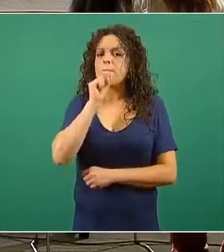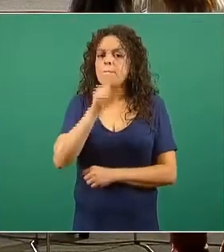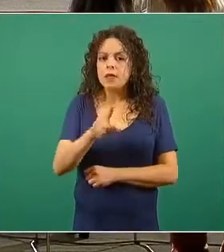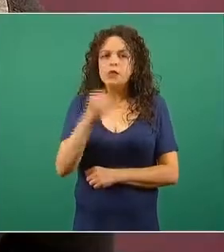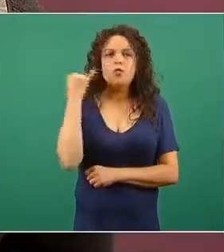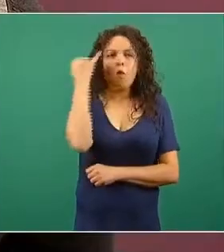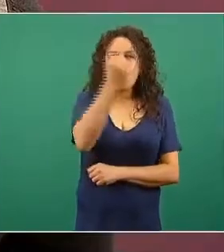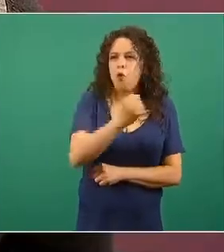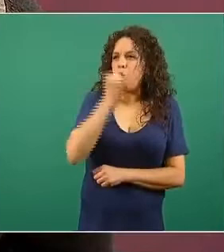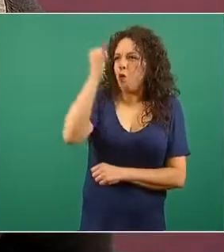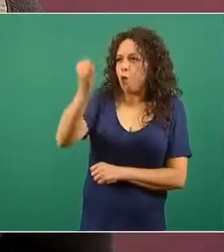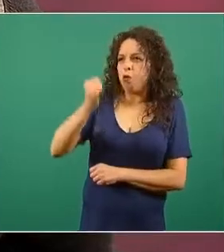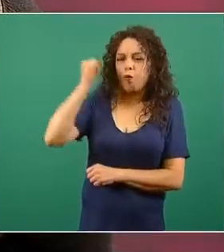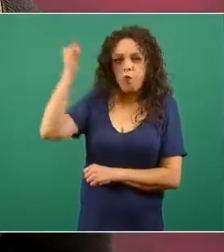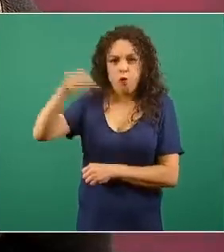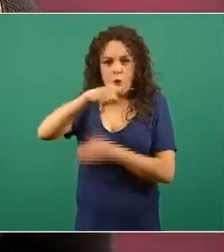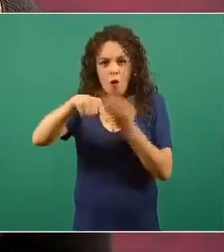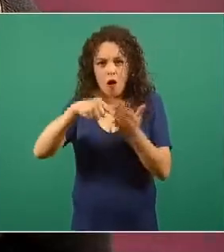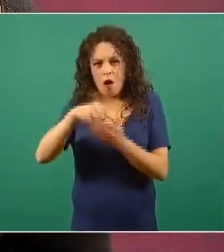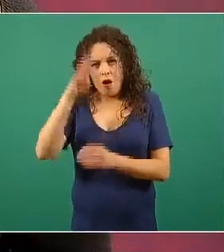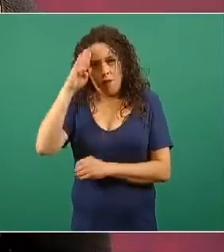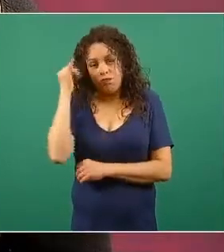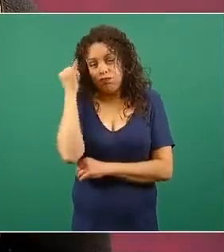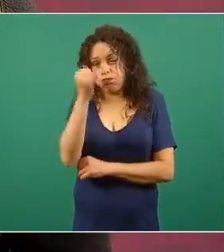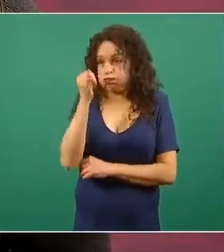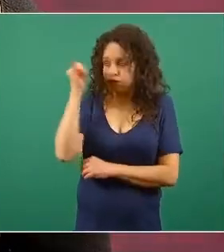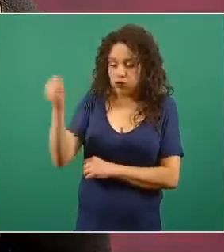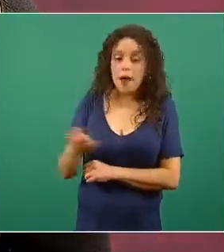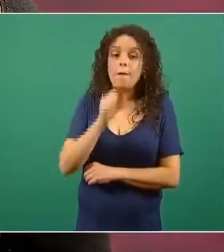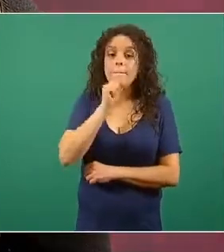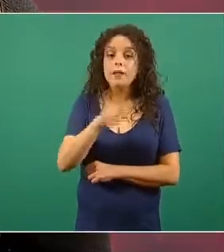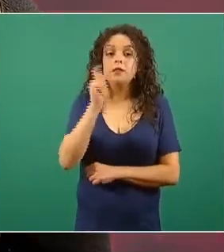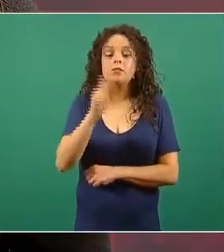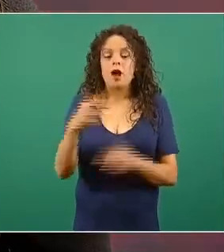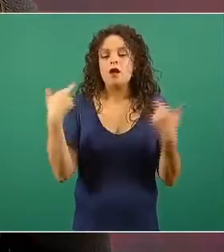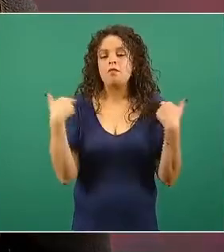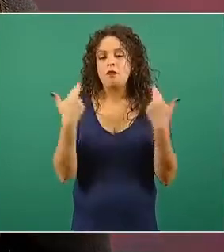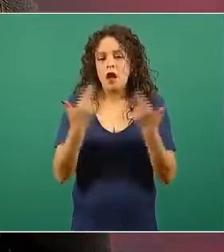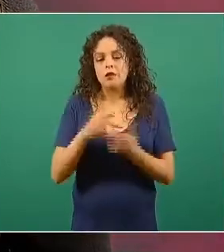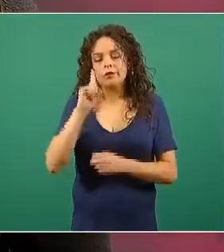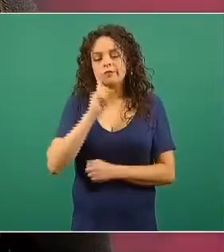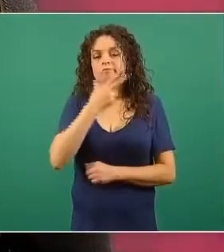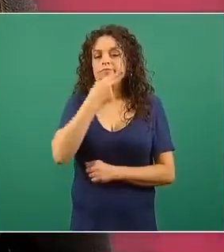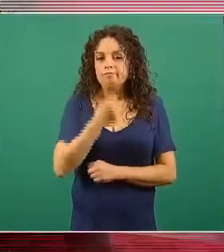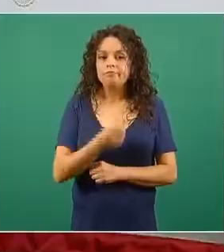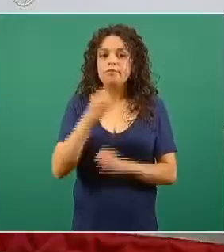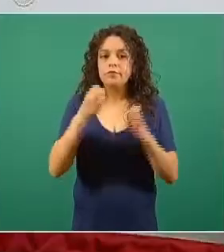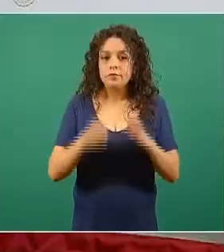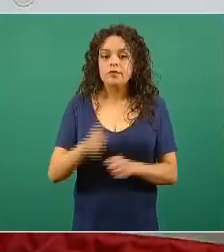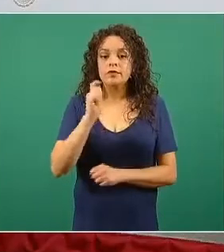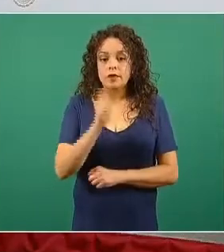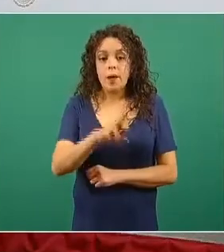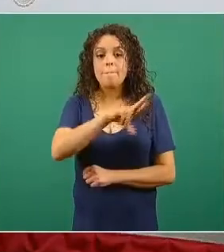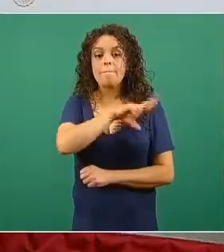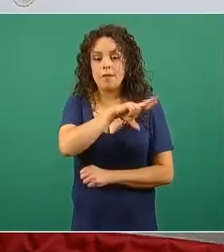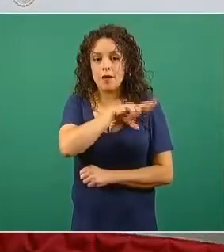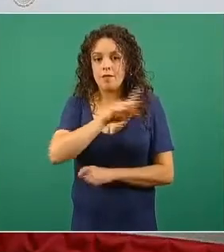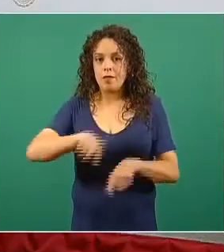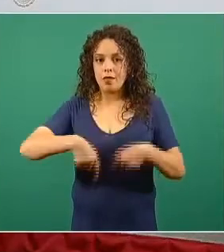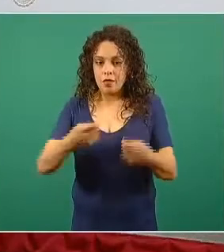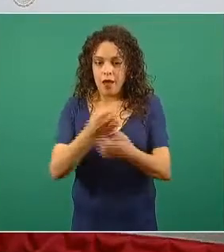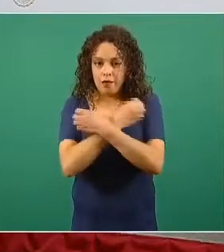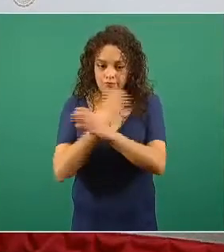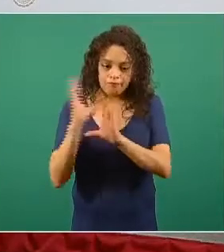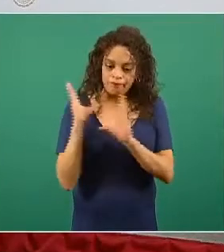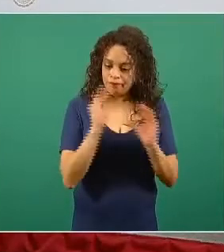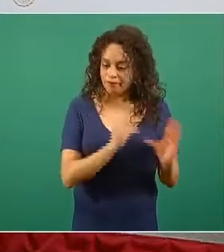rural, y también incluye a los maestros y maestras y personal que está en el ámbito educativo privado. Y esto